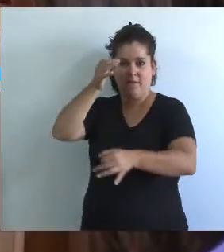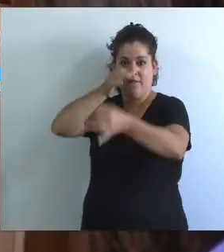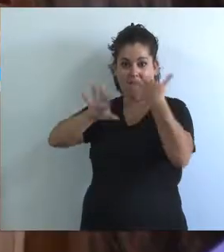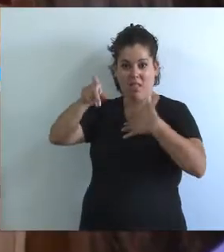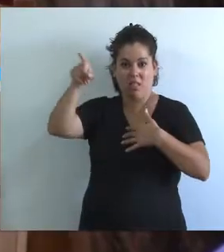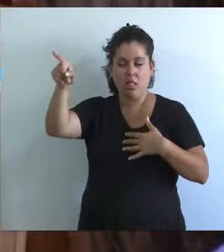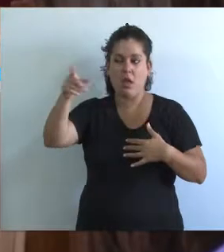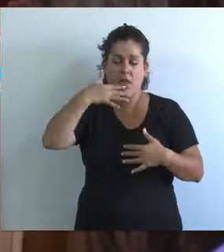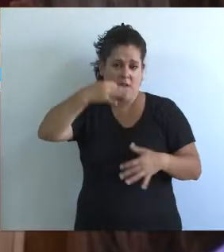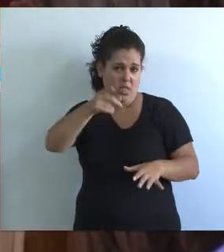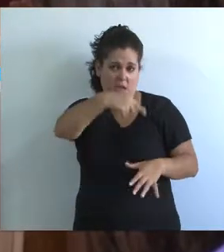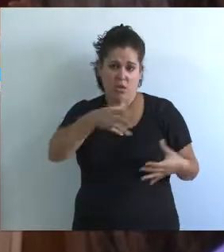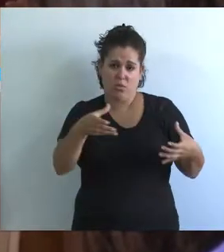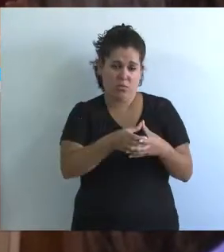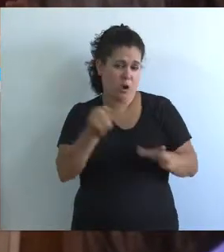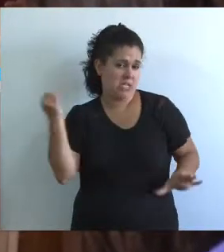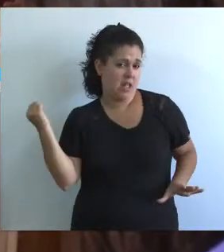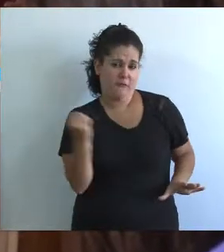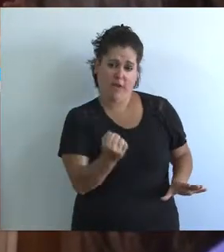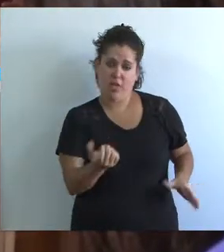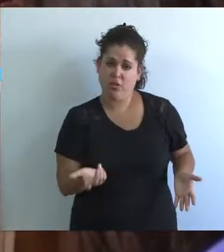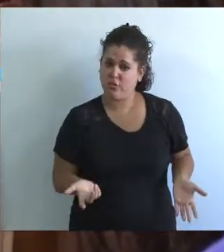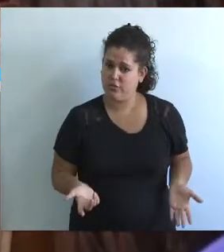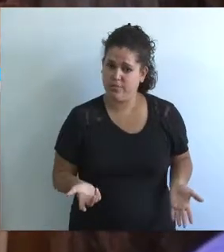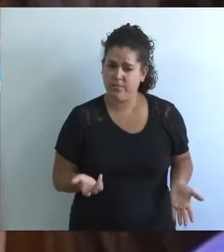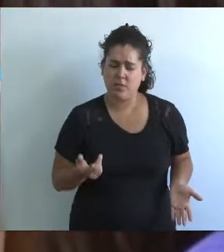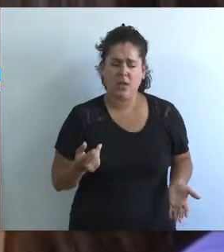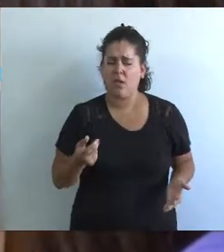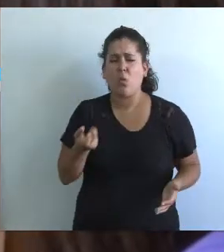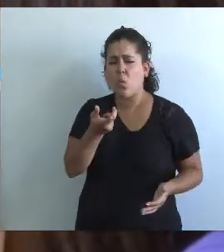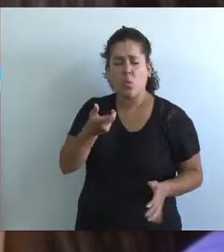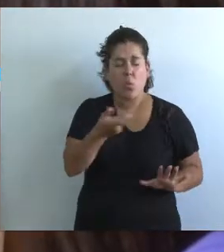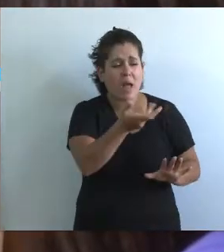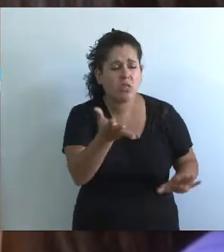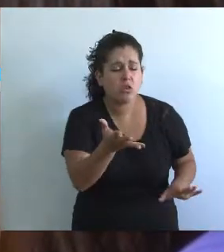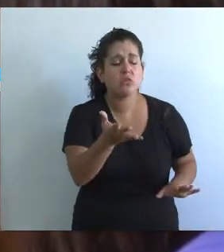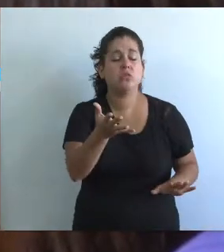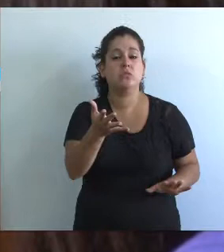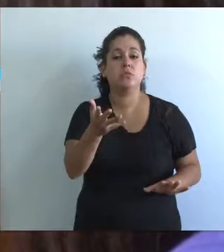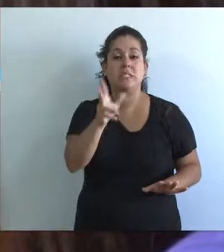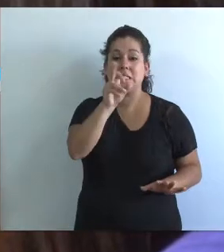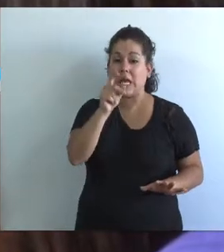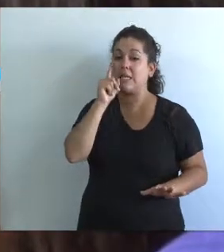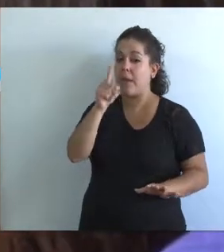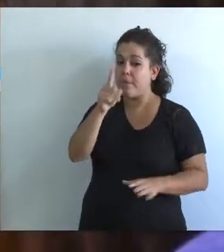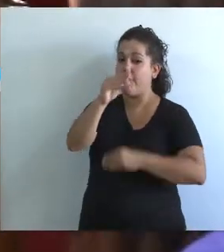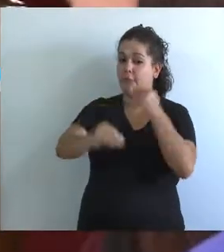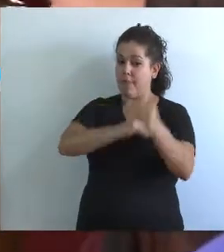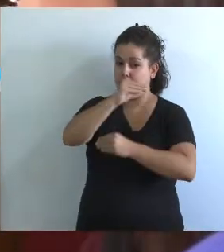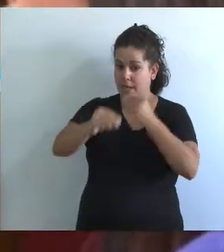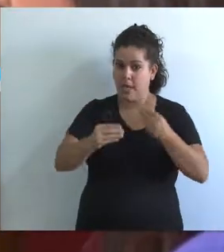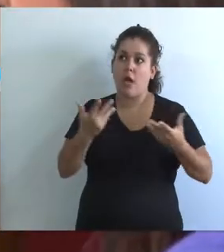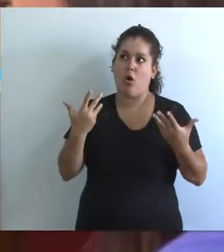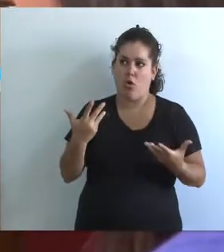petrolera estafados de entrada. ¿Qué cantidad? Recordemos, son 30.000 familias